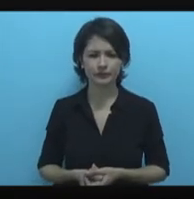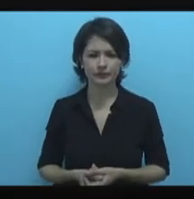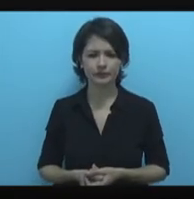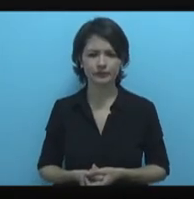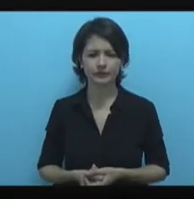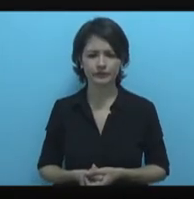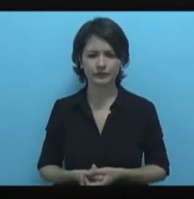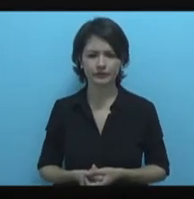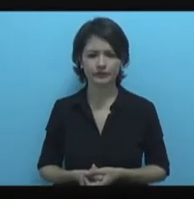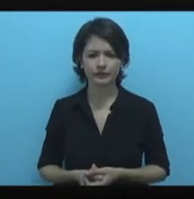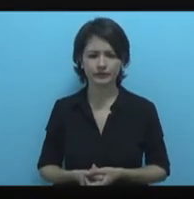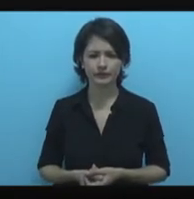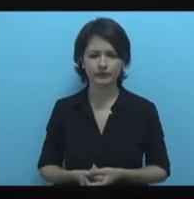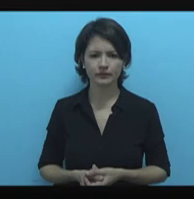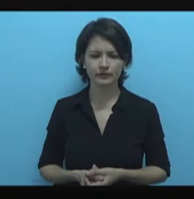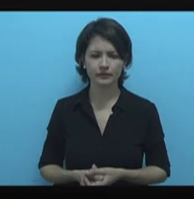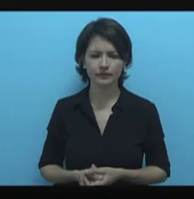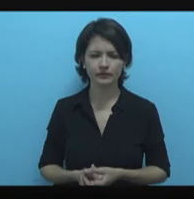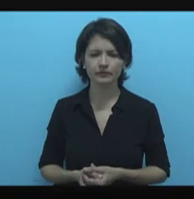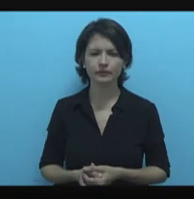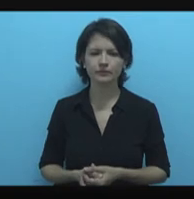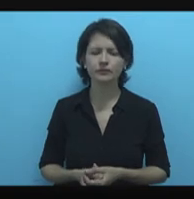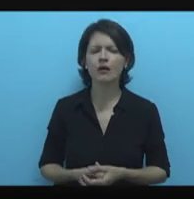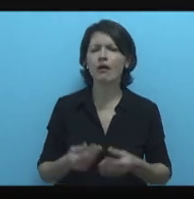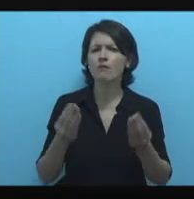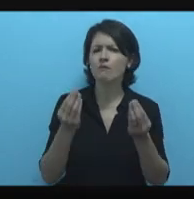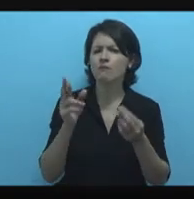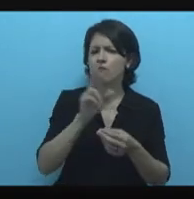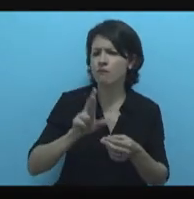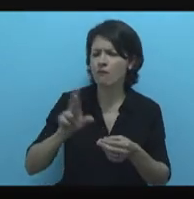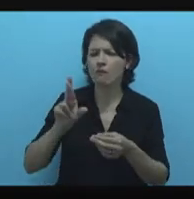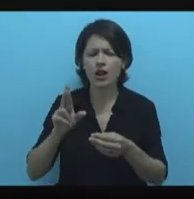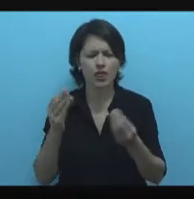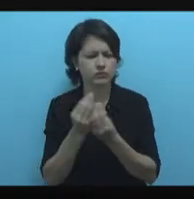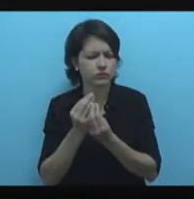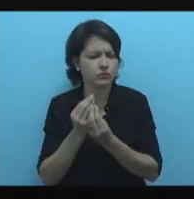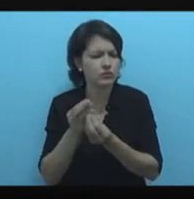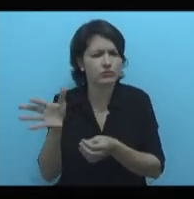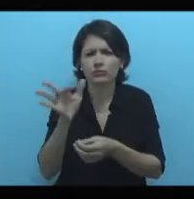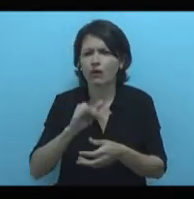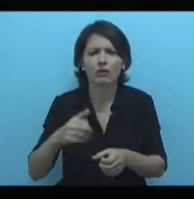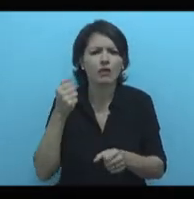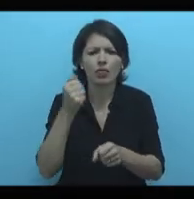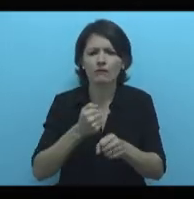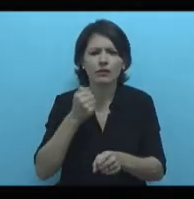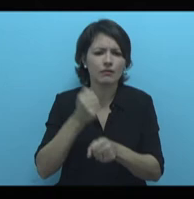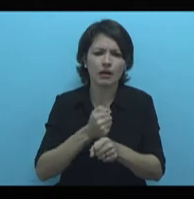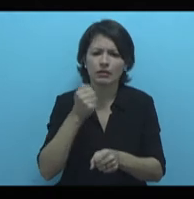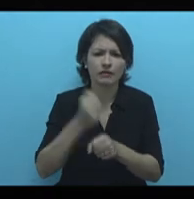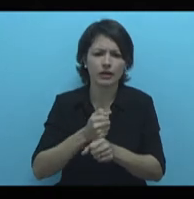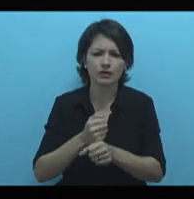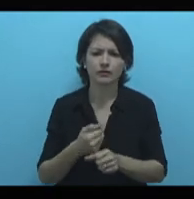en contexto al cob y muchas mujeres poniendo el cuerpo todos los días y muchas de ellas que no